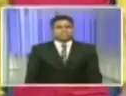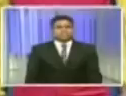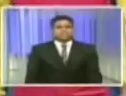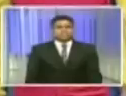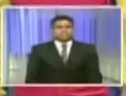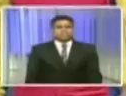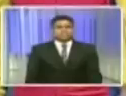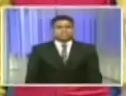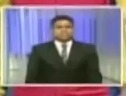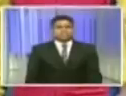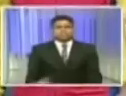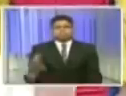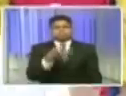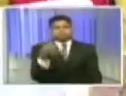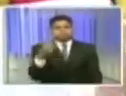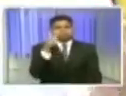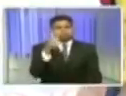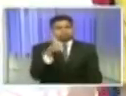Excelente jornada.